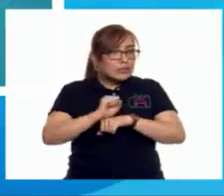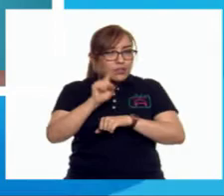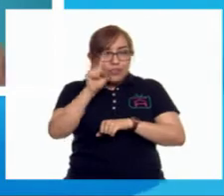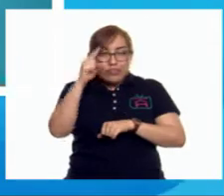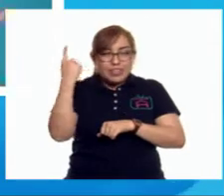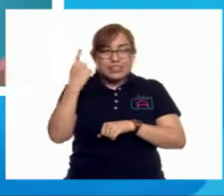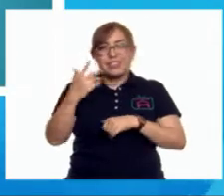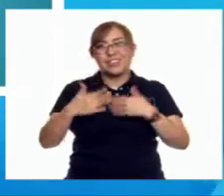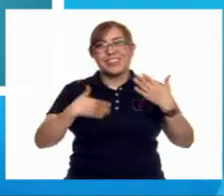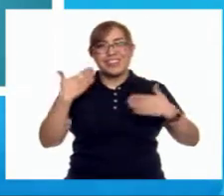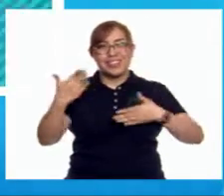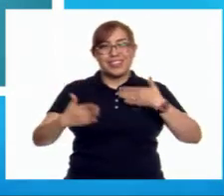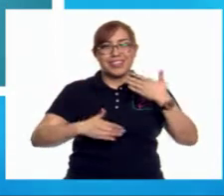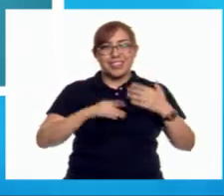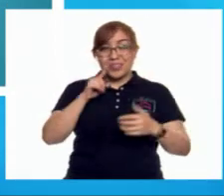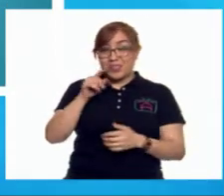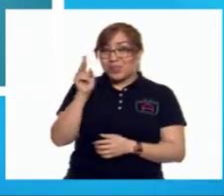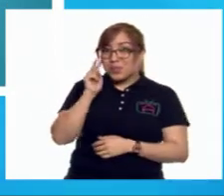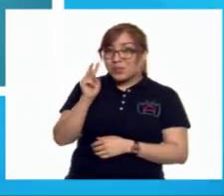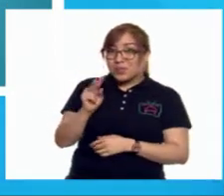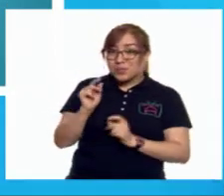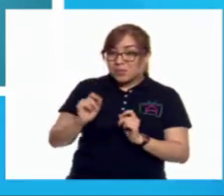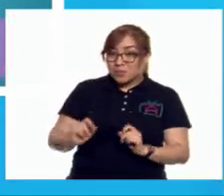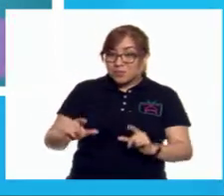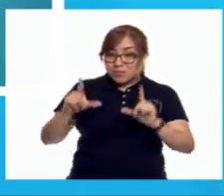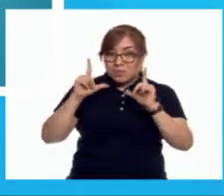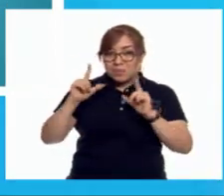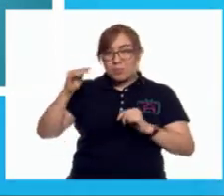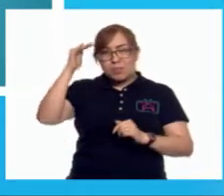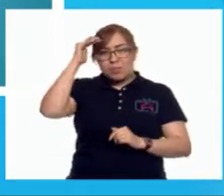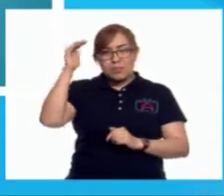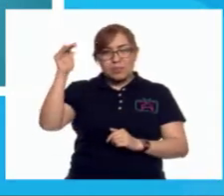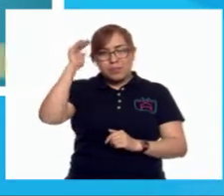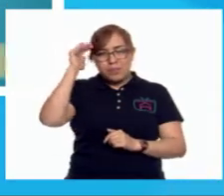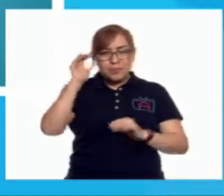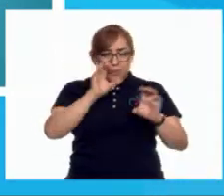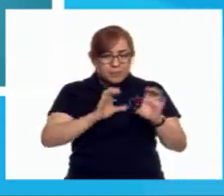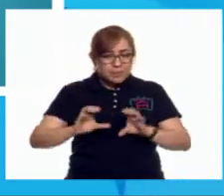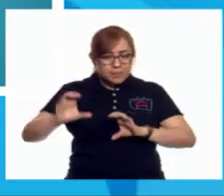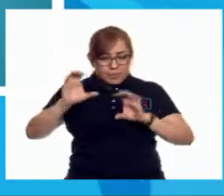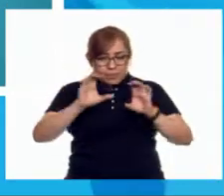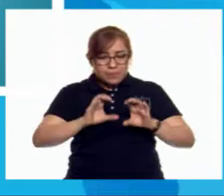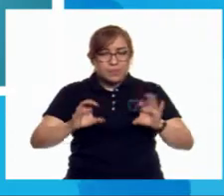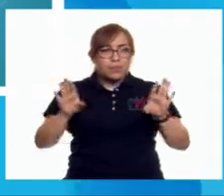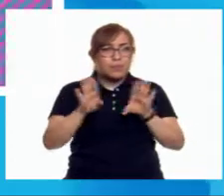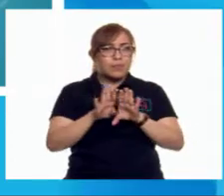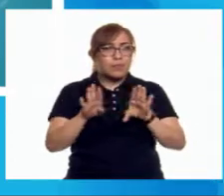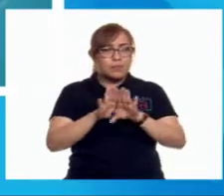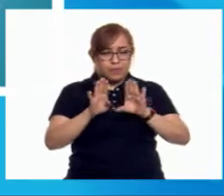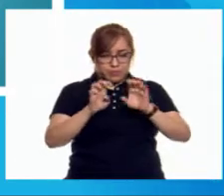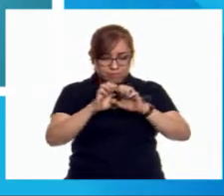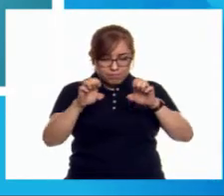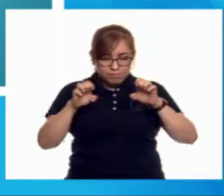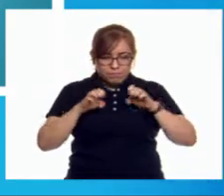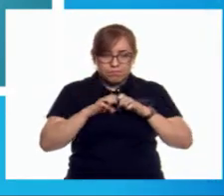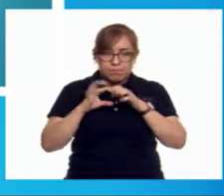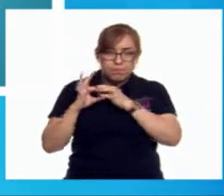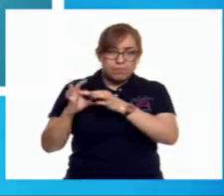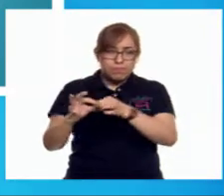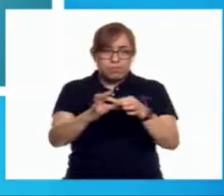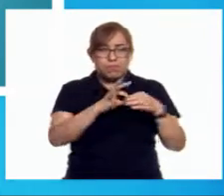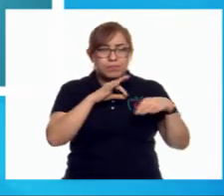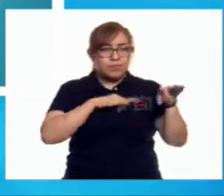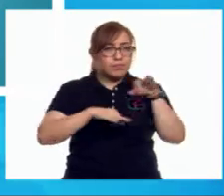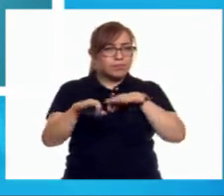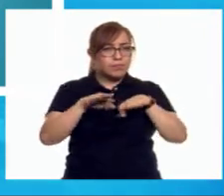verás cómo la programación y el pensamiento computacional te pueden ayudar a trabajar en equipo, liberar tu imaginación y